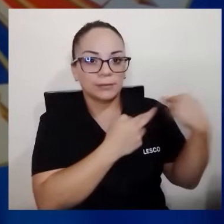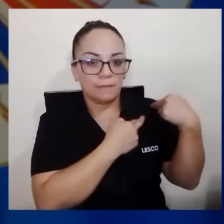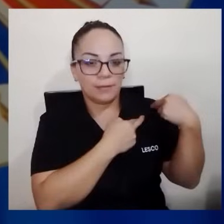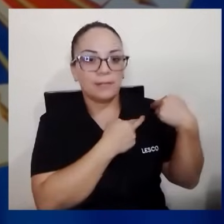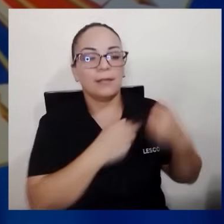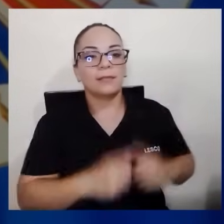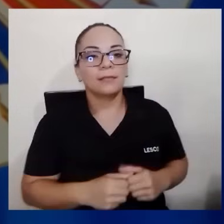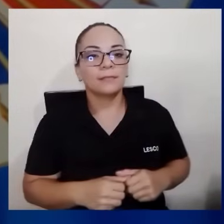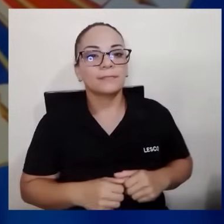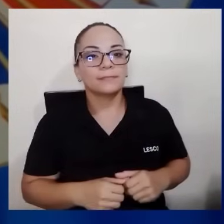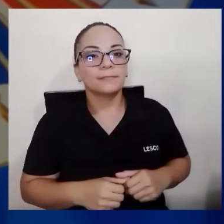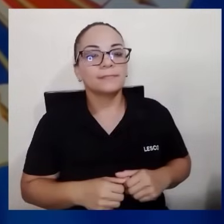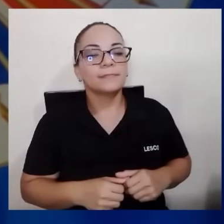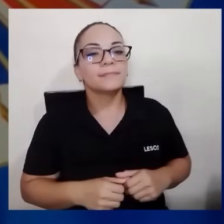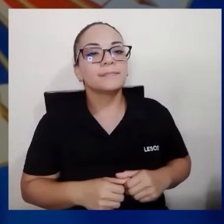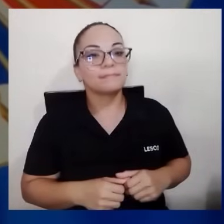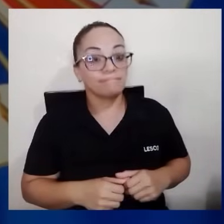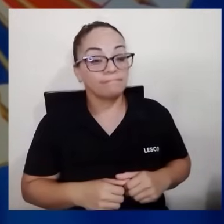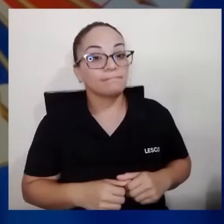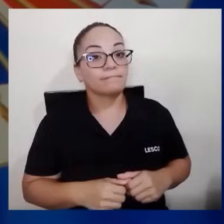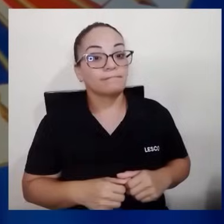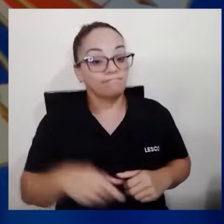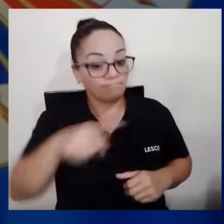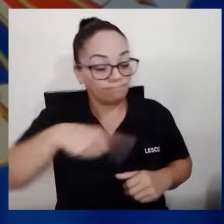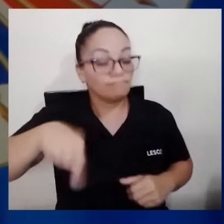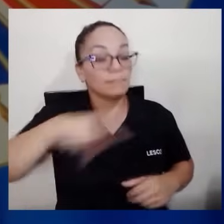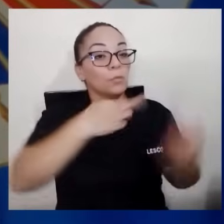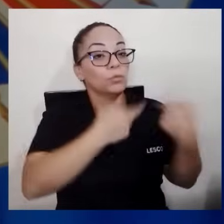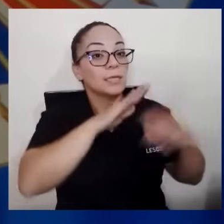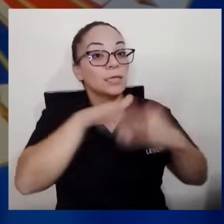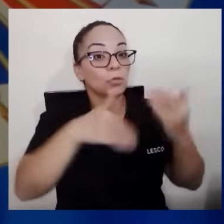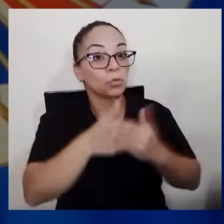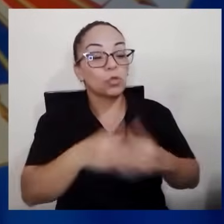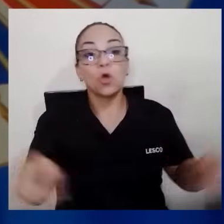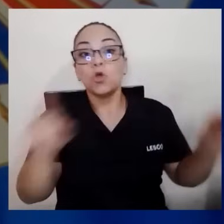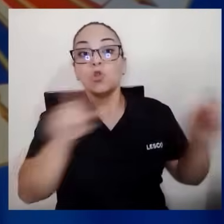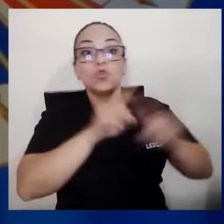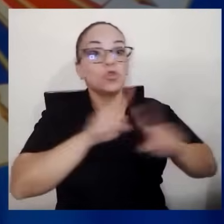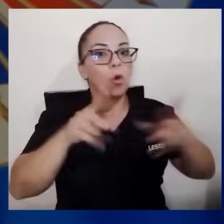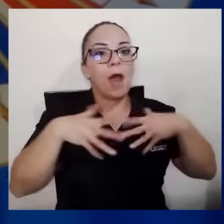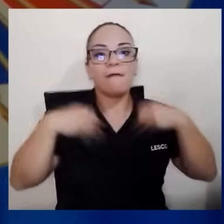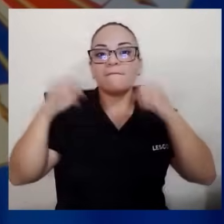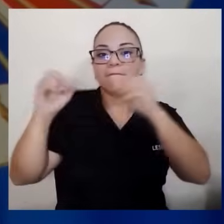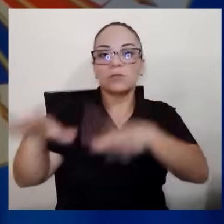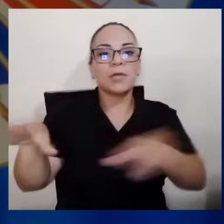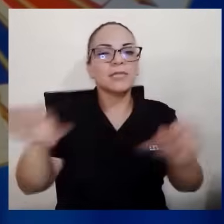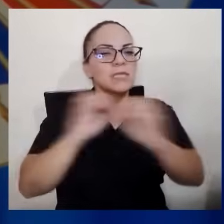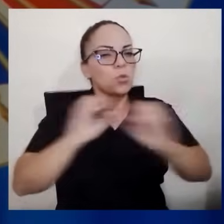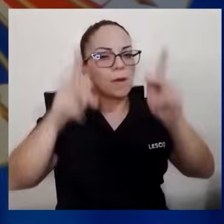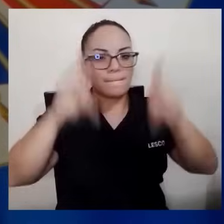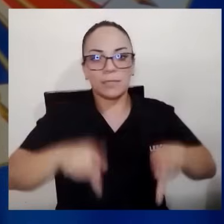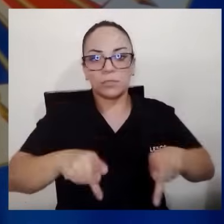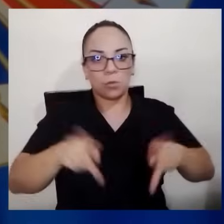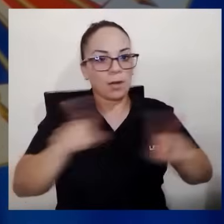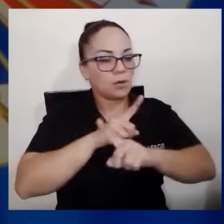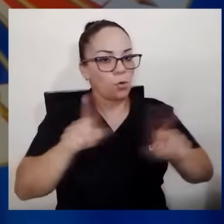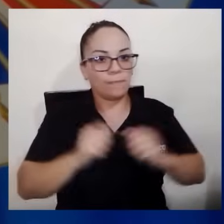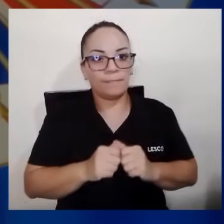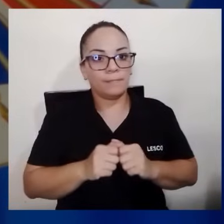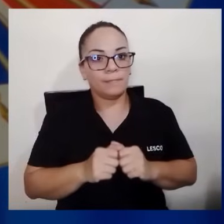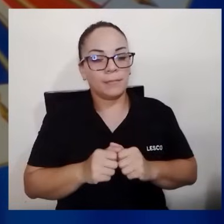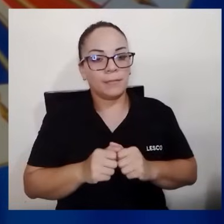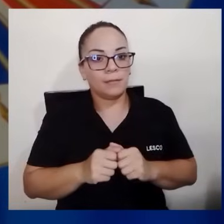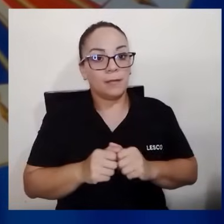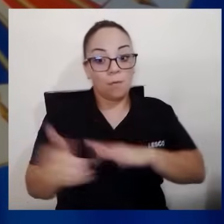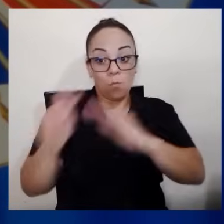compartida no abandonar a ninguna persona Mucho menos a pueblos enteros